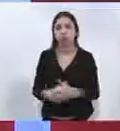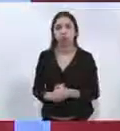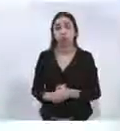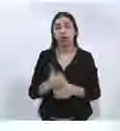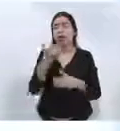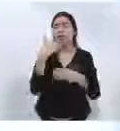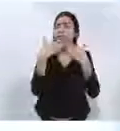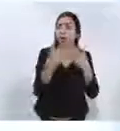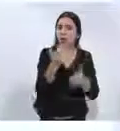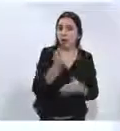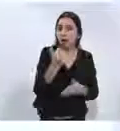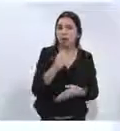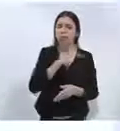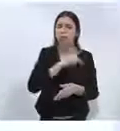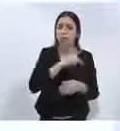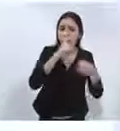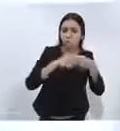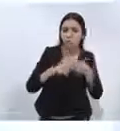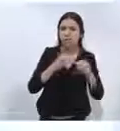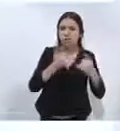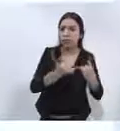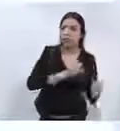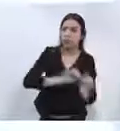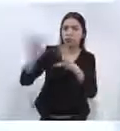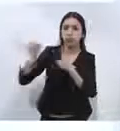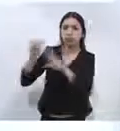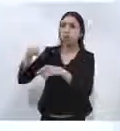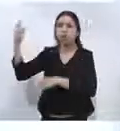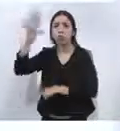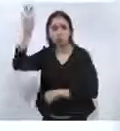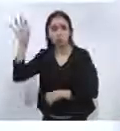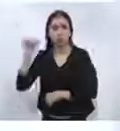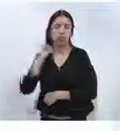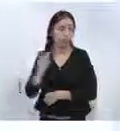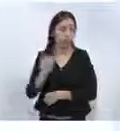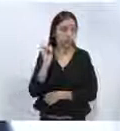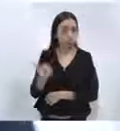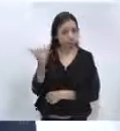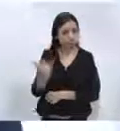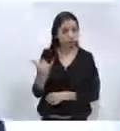exportando? Sí, sí, hay. Y también justamente hoy, antes de venir,